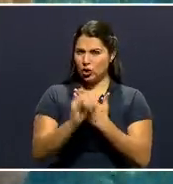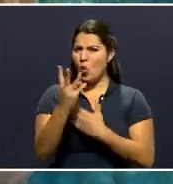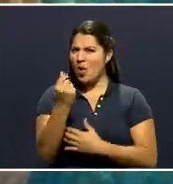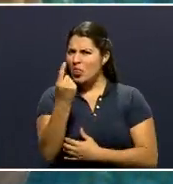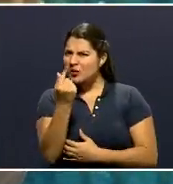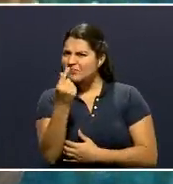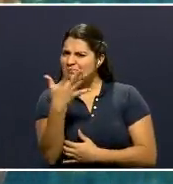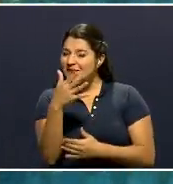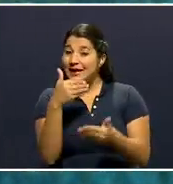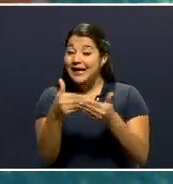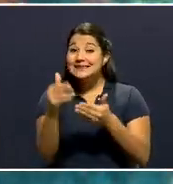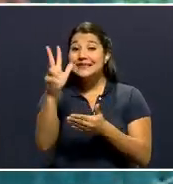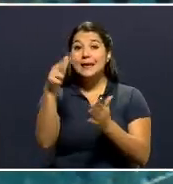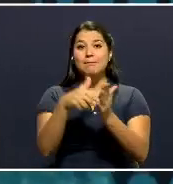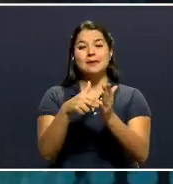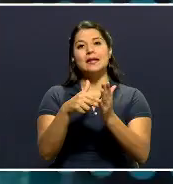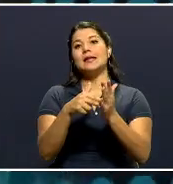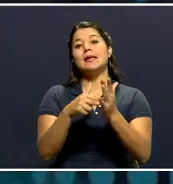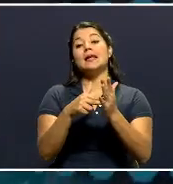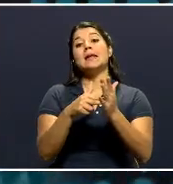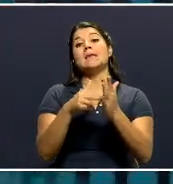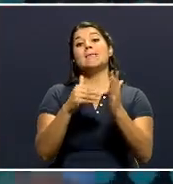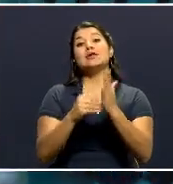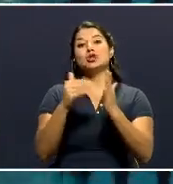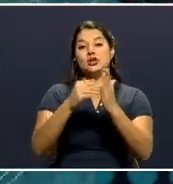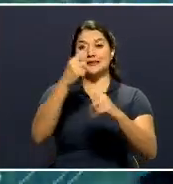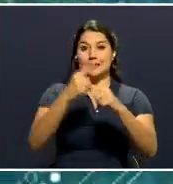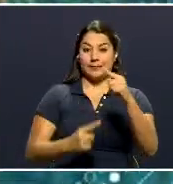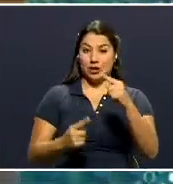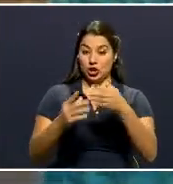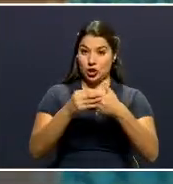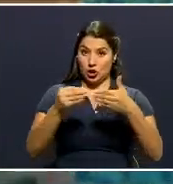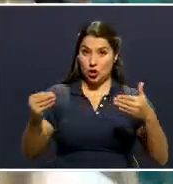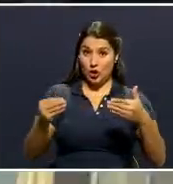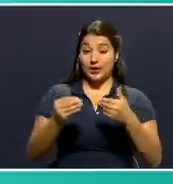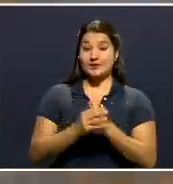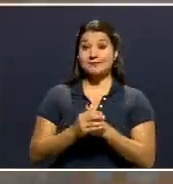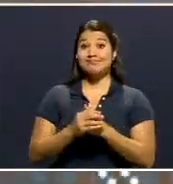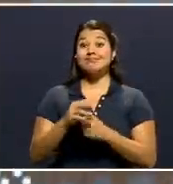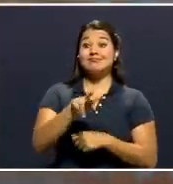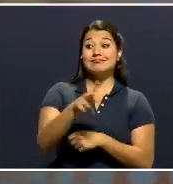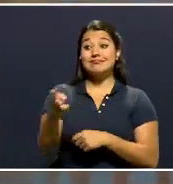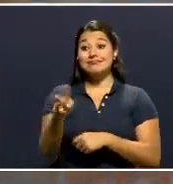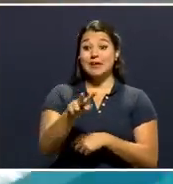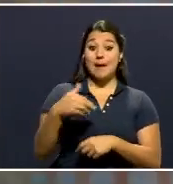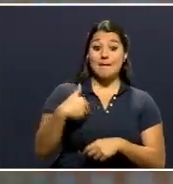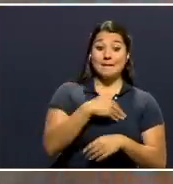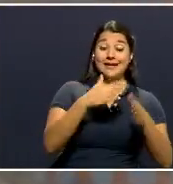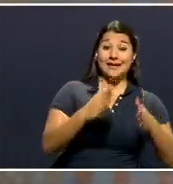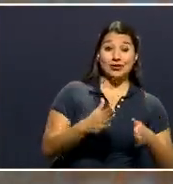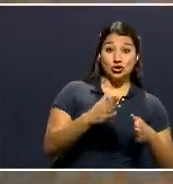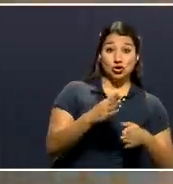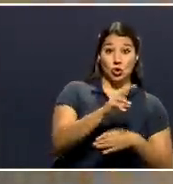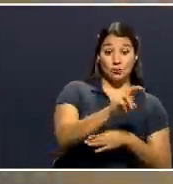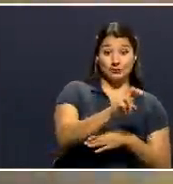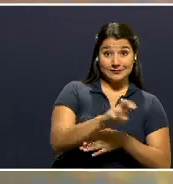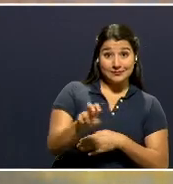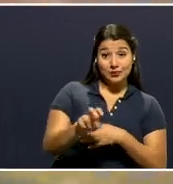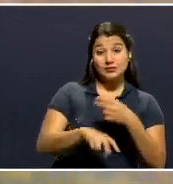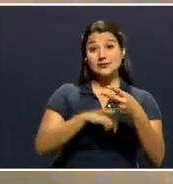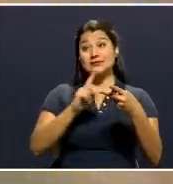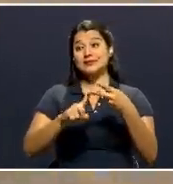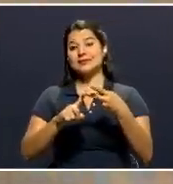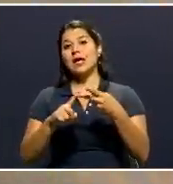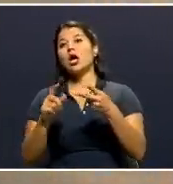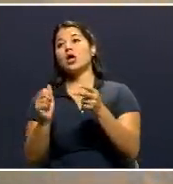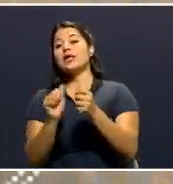millones, junto con su trabajo en la comisión creada por el presidente Carlos Alvarado. La comunidad indígena de Broran